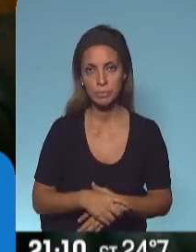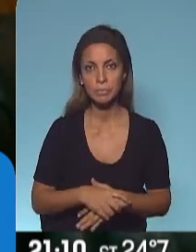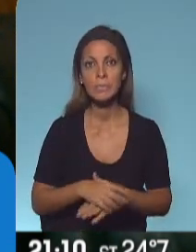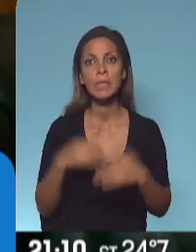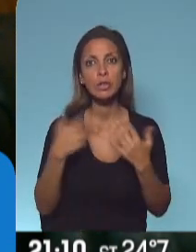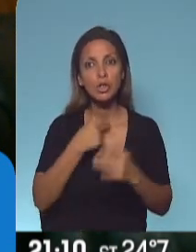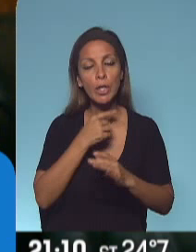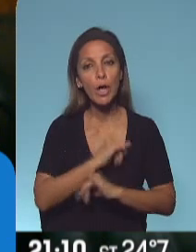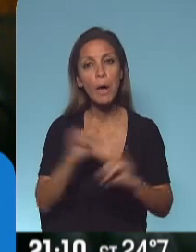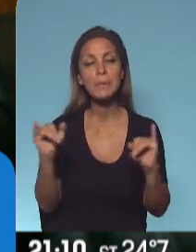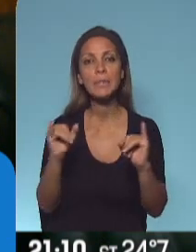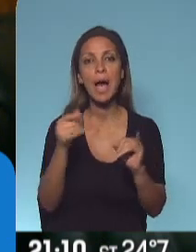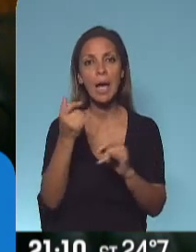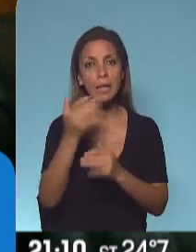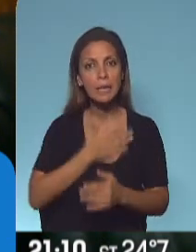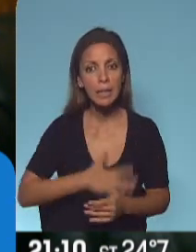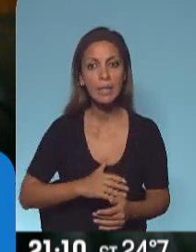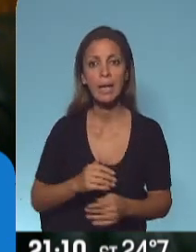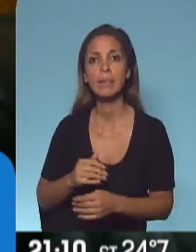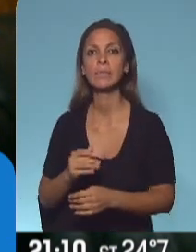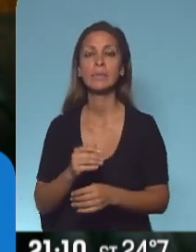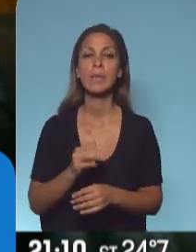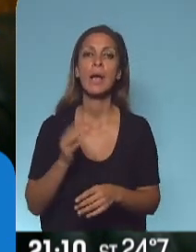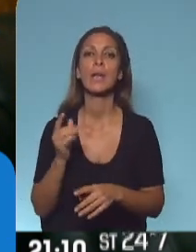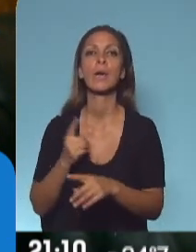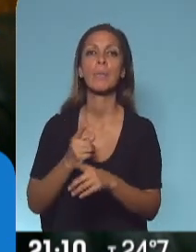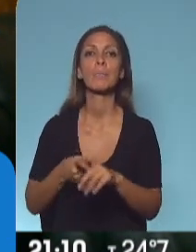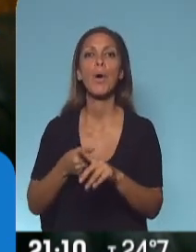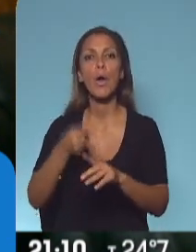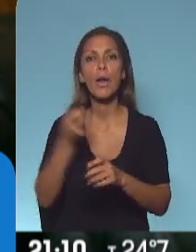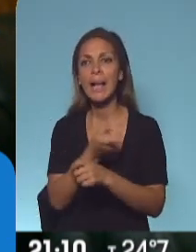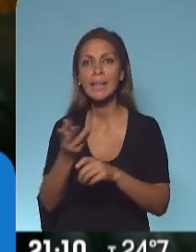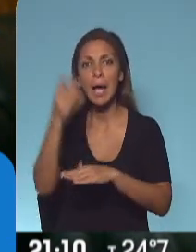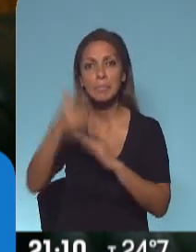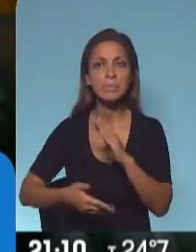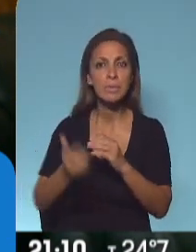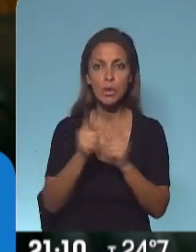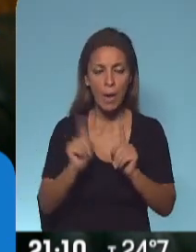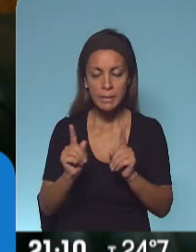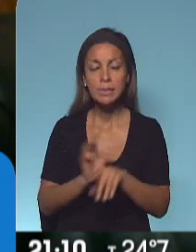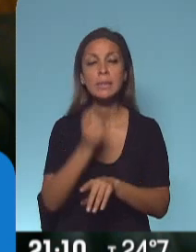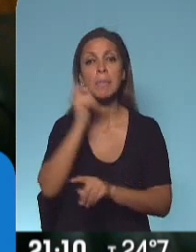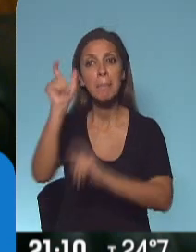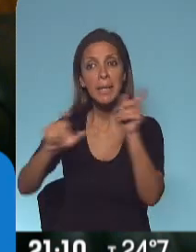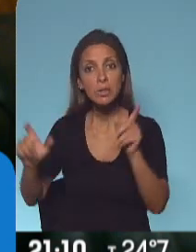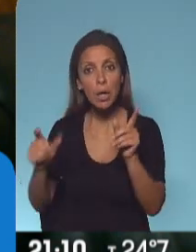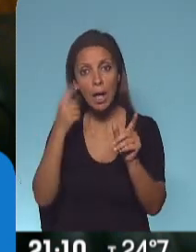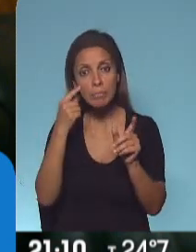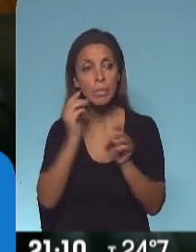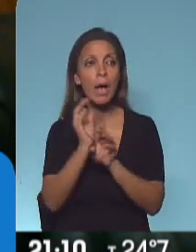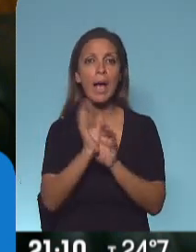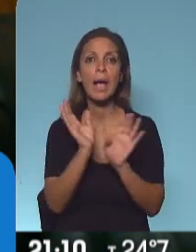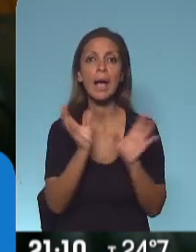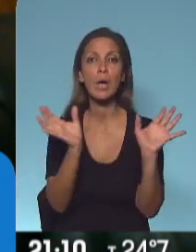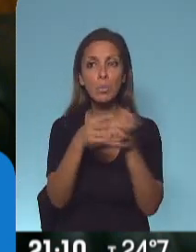quiero llevar esa tranquilidad de decir que no es por cupo. Nosotros tenemos estimaciones de cobertura, pero todos los que estén en las categorías